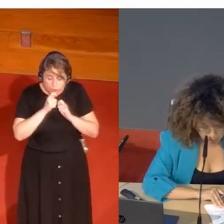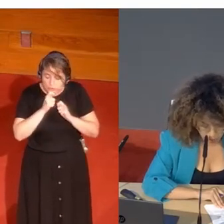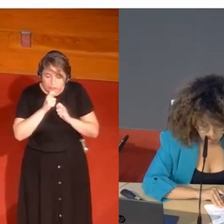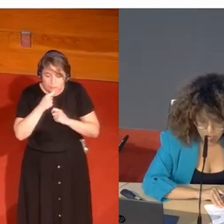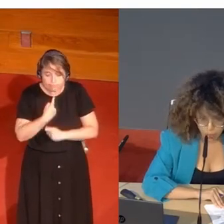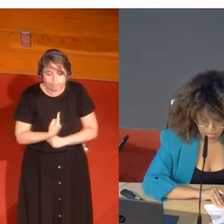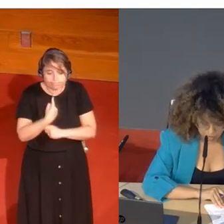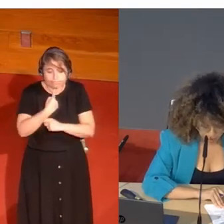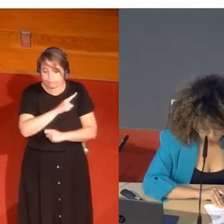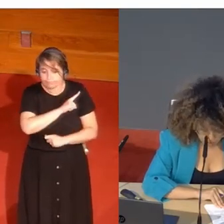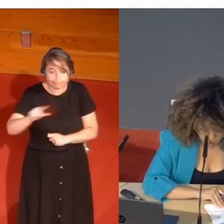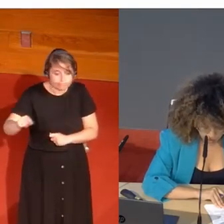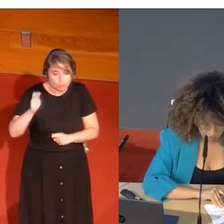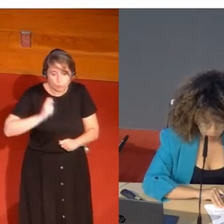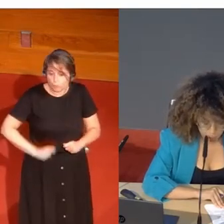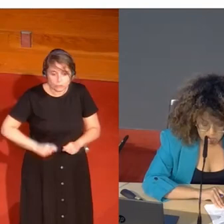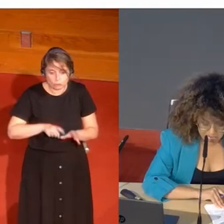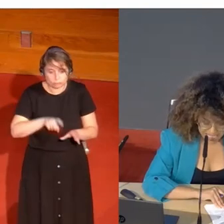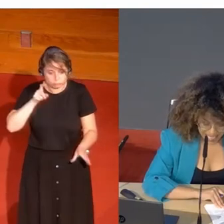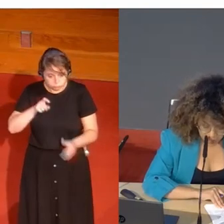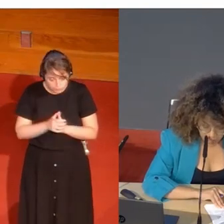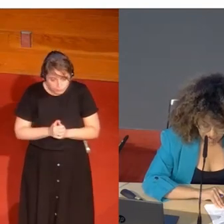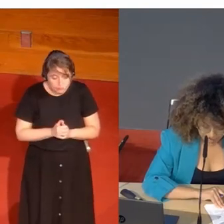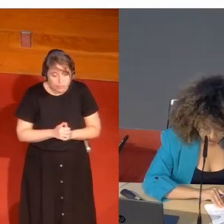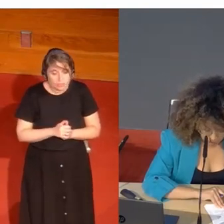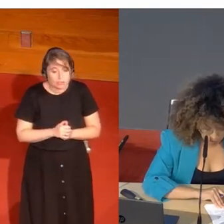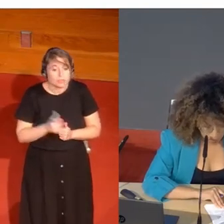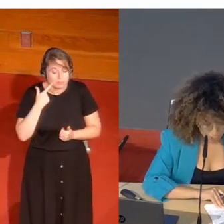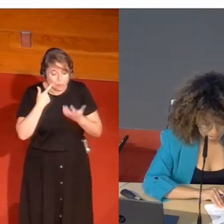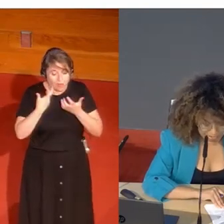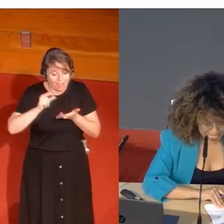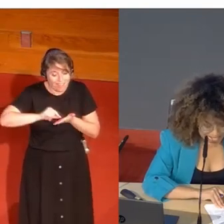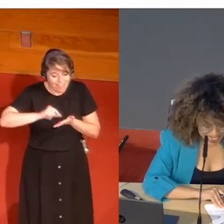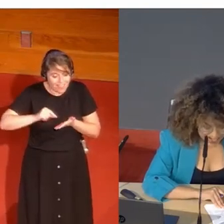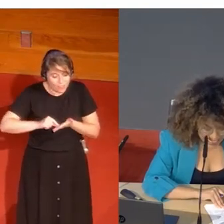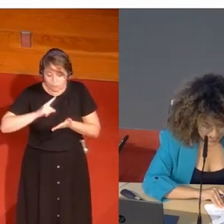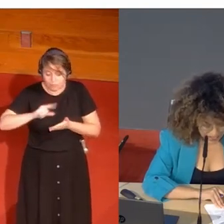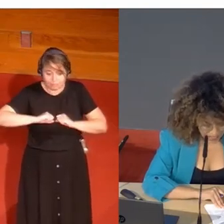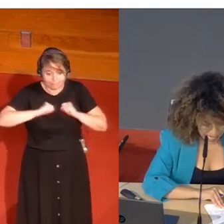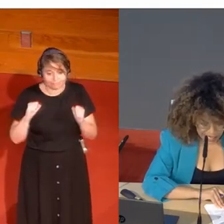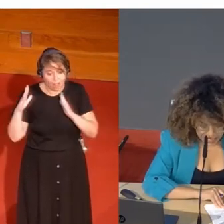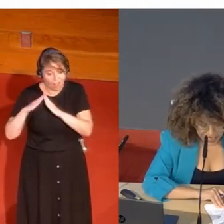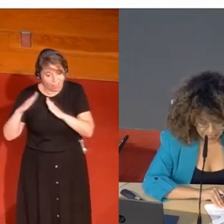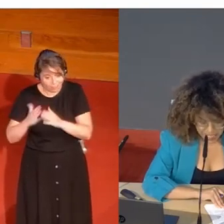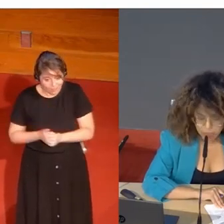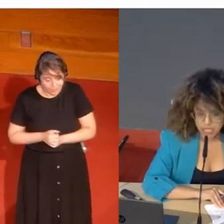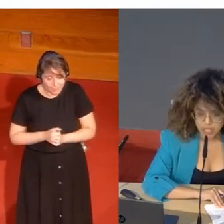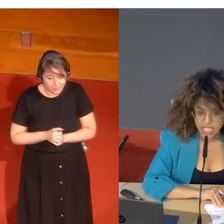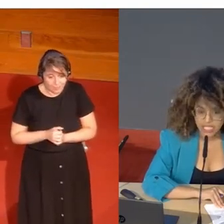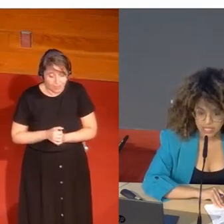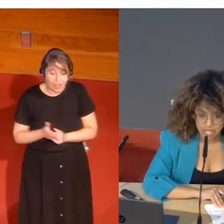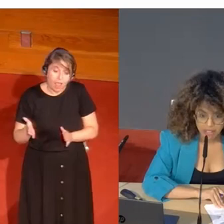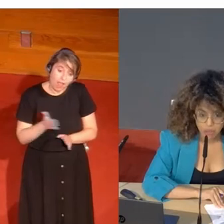visto obligadas a abandonar la las la profesión Muchas se han ido de la redacción para quedarse en casa antes de